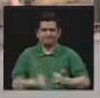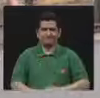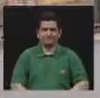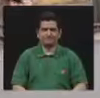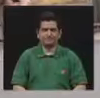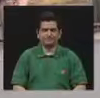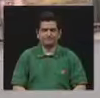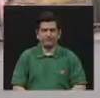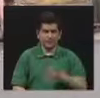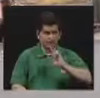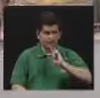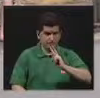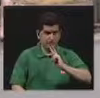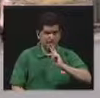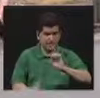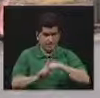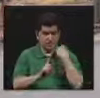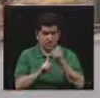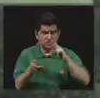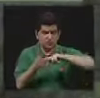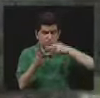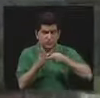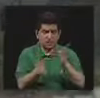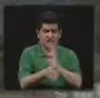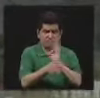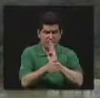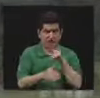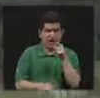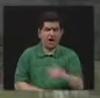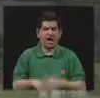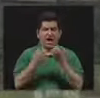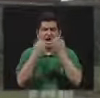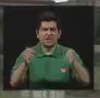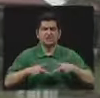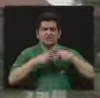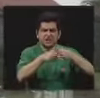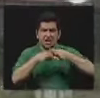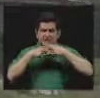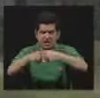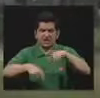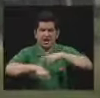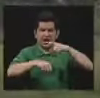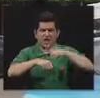preliminares parecen arrojar esta conclusión. Si esto fuera cierto, querría decir